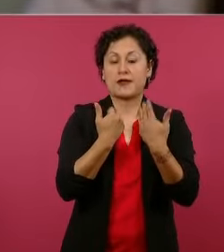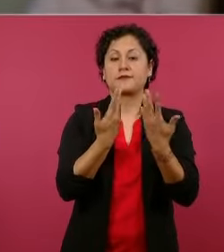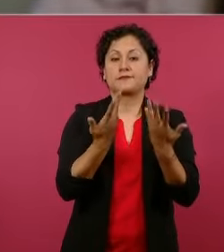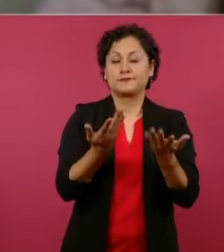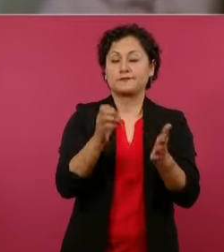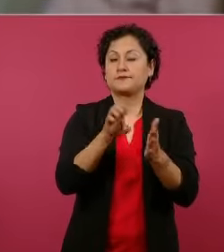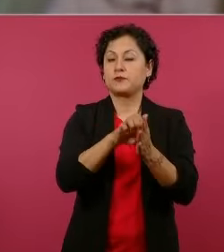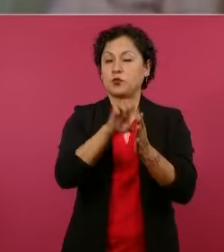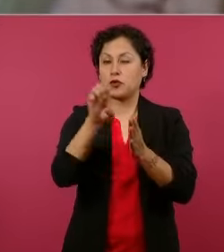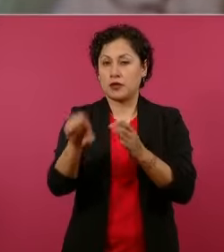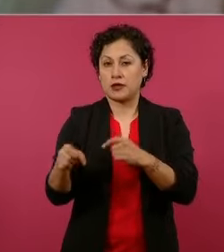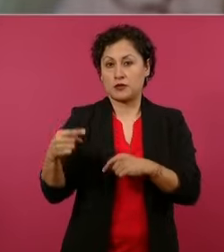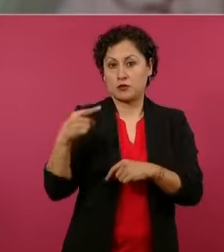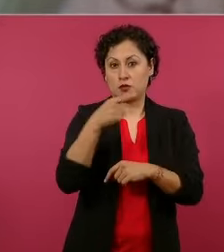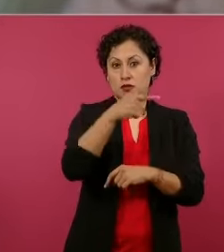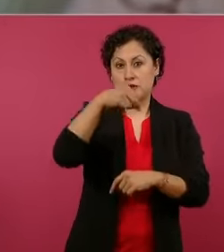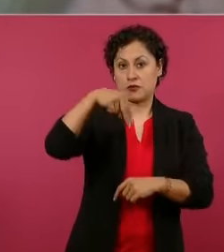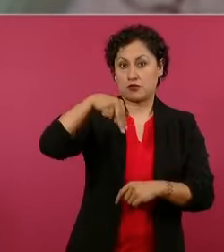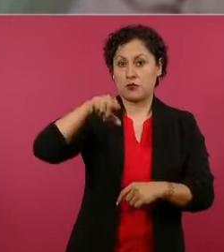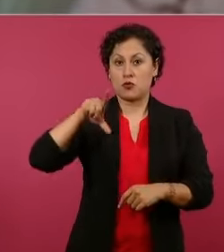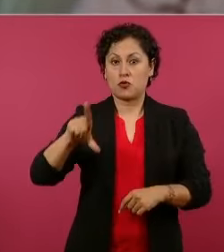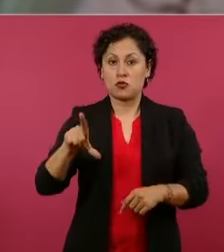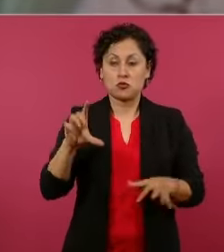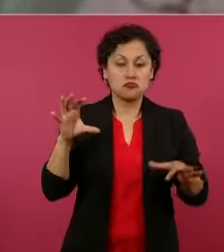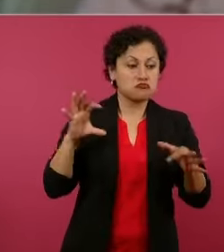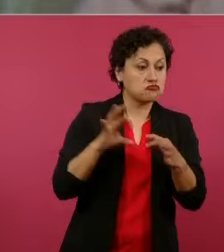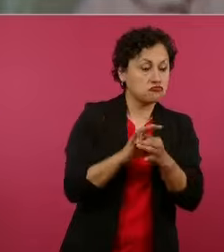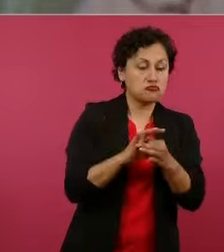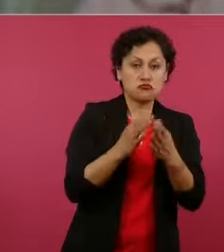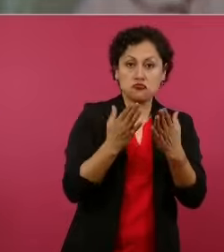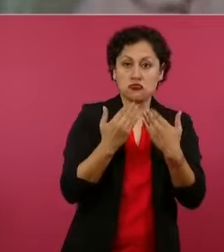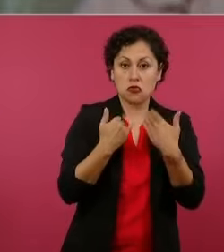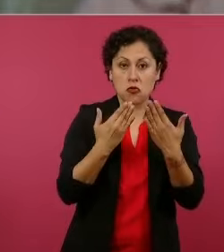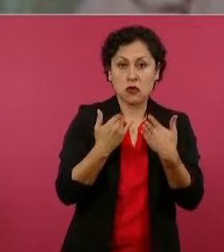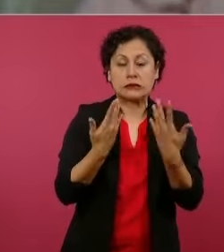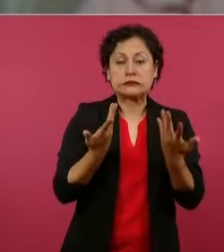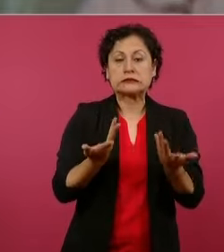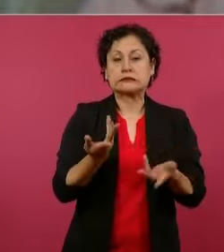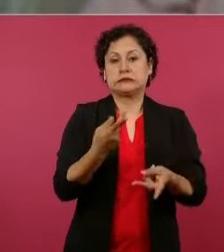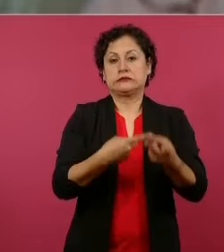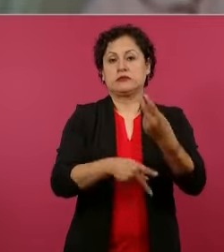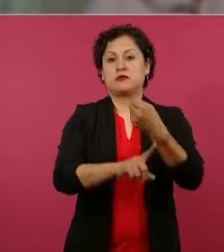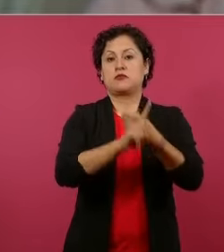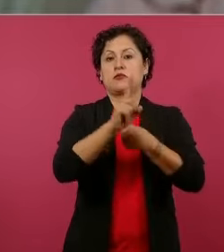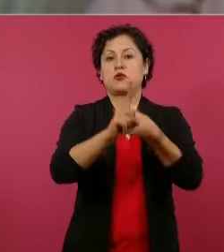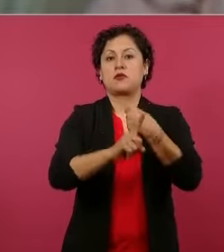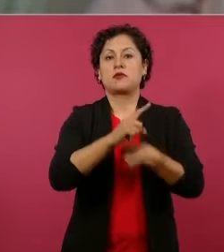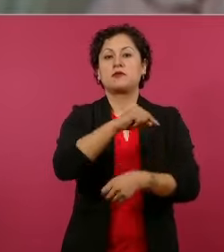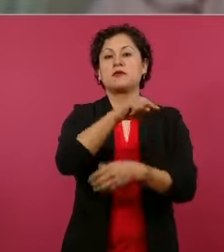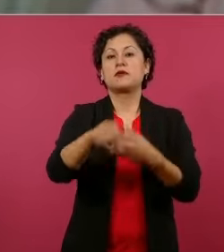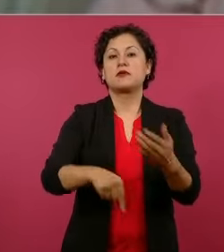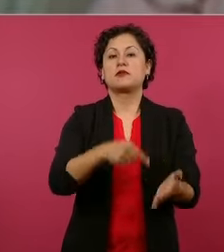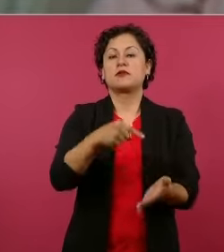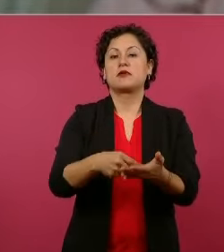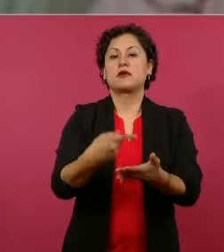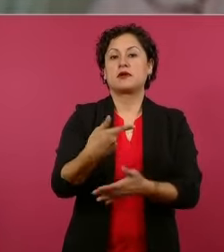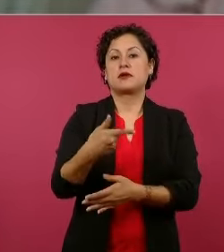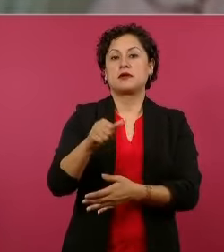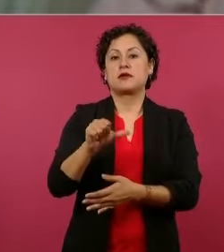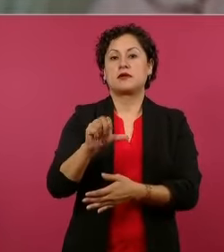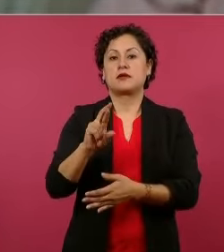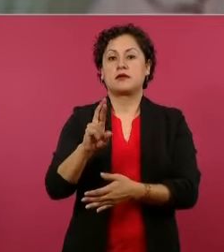por no haber habido esta Alianza hay un foco rojo en García porque el candidato